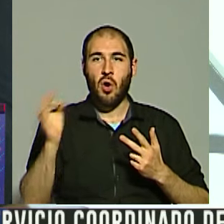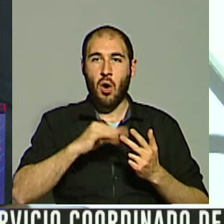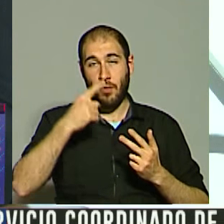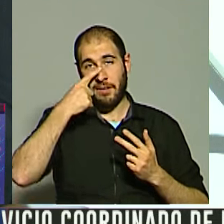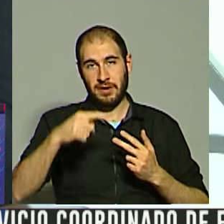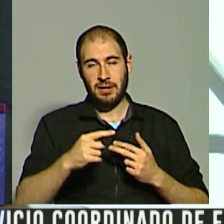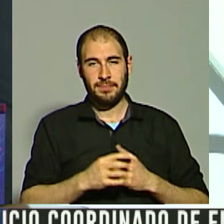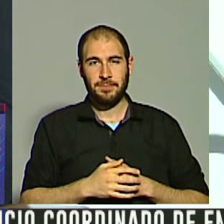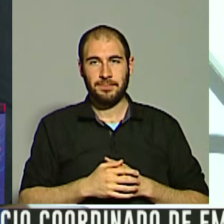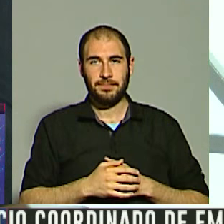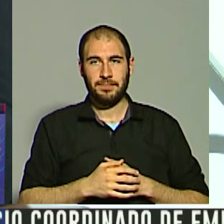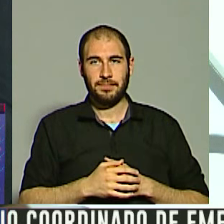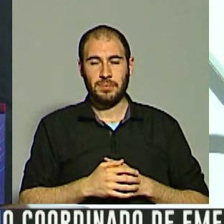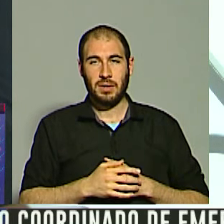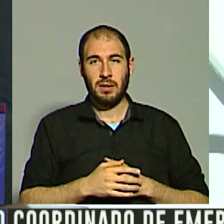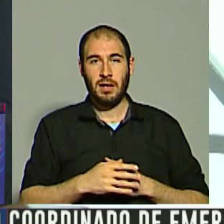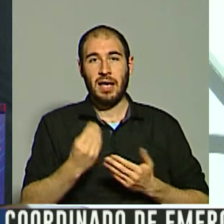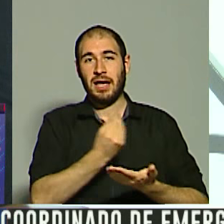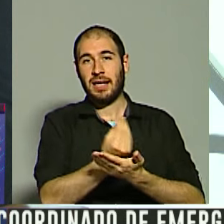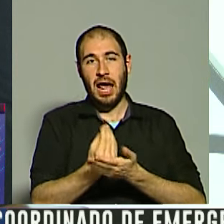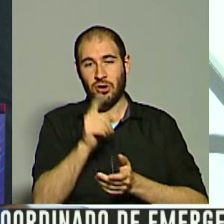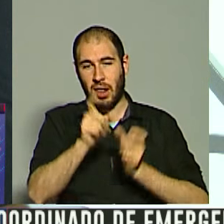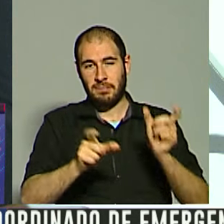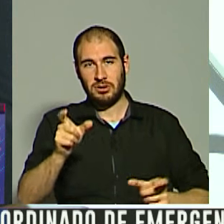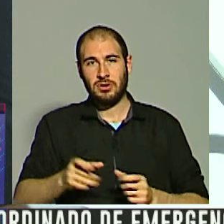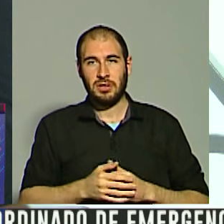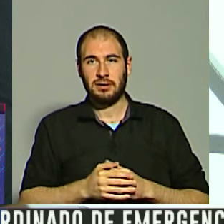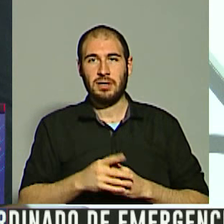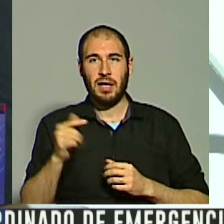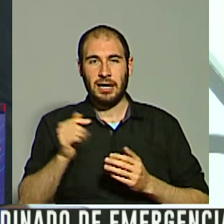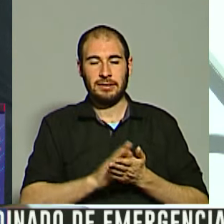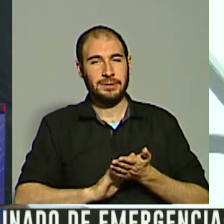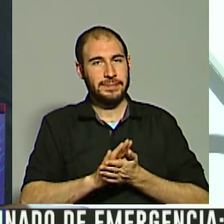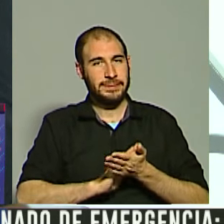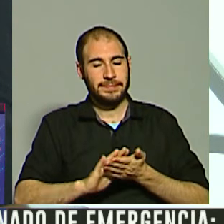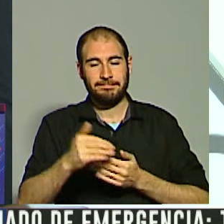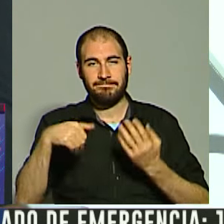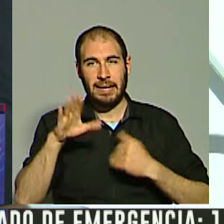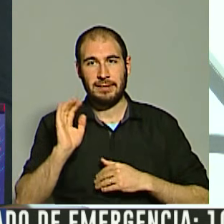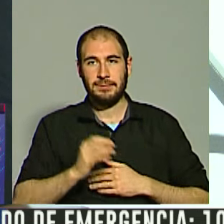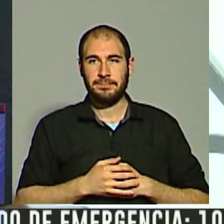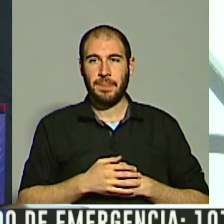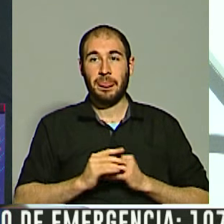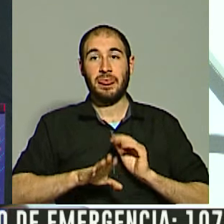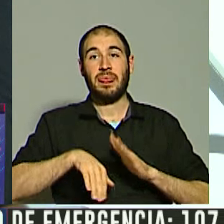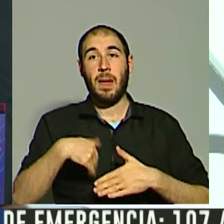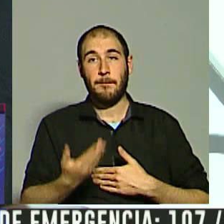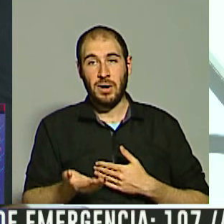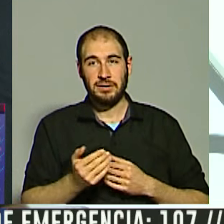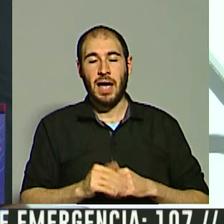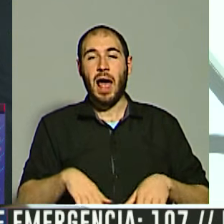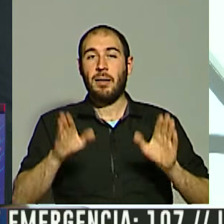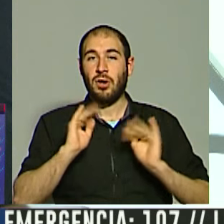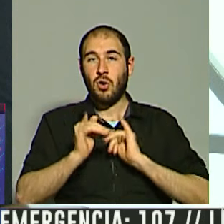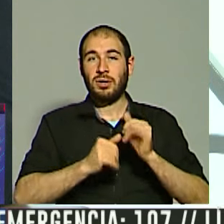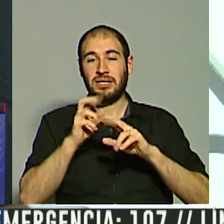última instancia, con la planta de personal, que es una de las variables más sensibles fundamentalmente. Y después por ahí quizás se hablaría